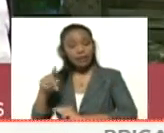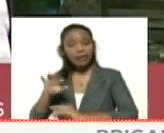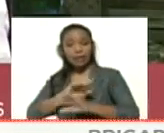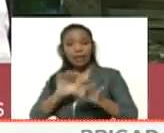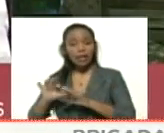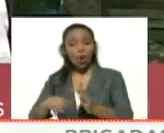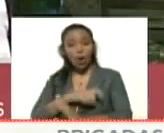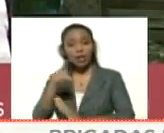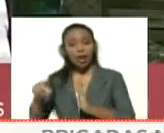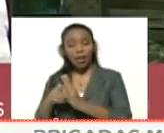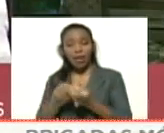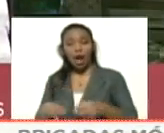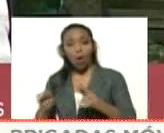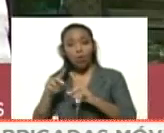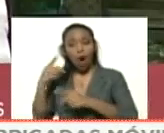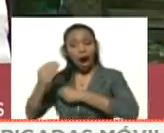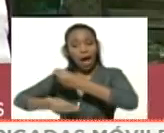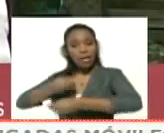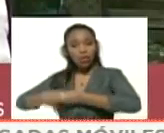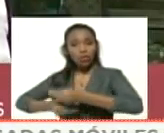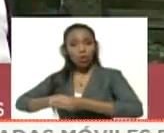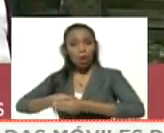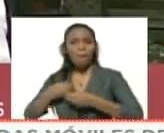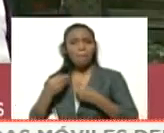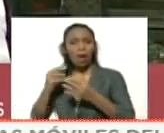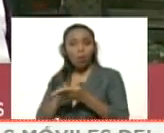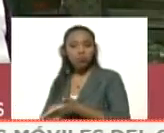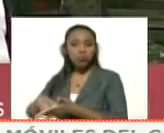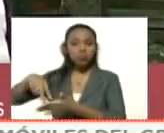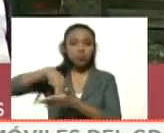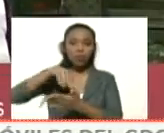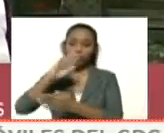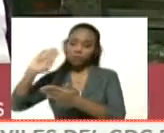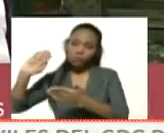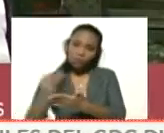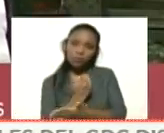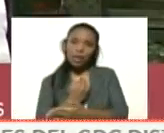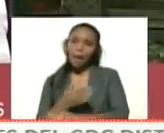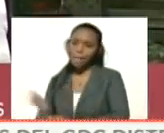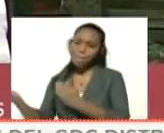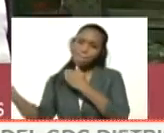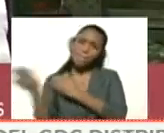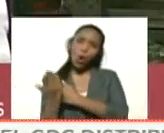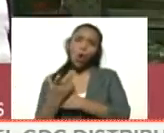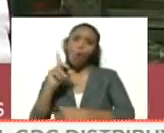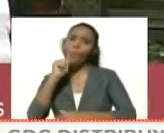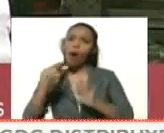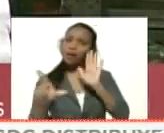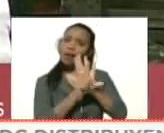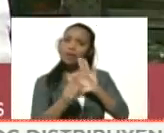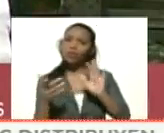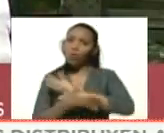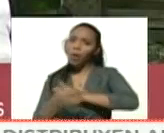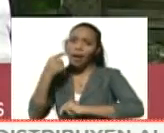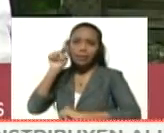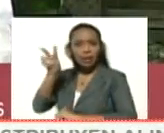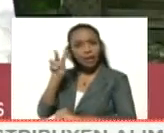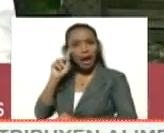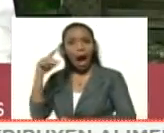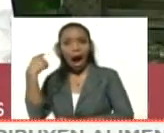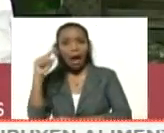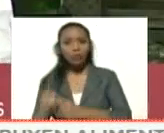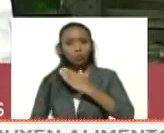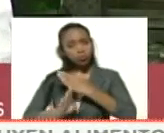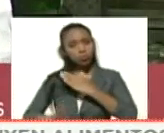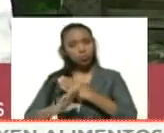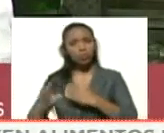general de Naciones Unidas ha hecho para que se levanten las sanciones ilegales, ilegítimas, que todavía